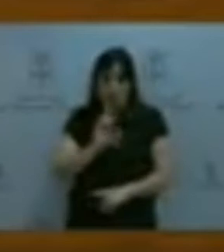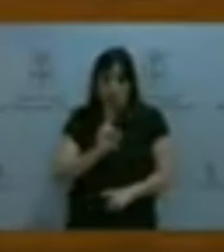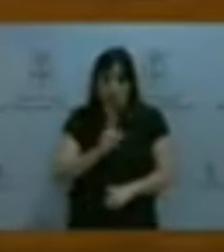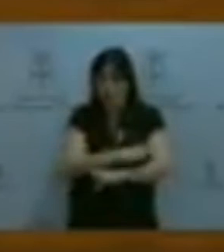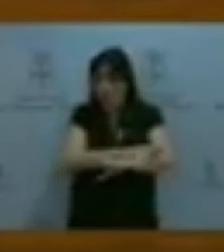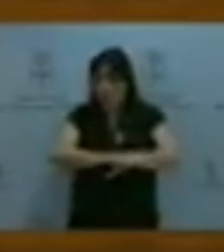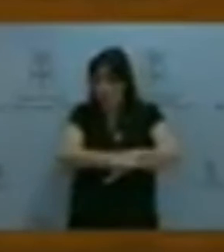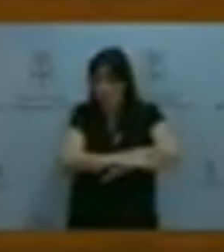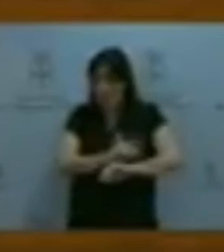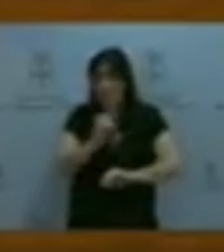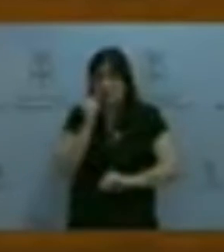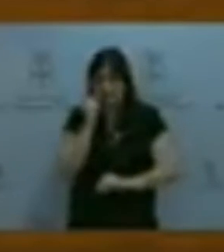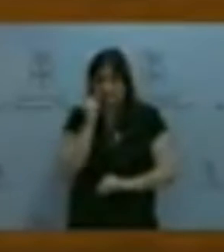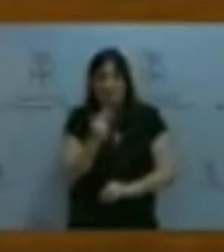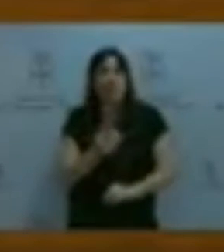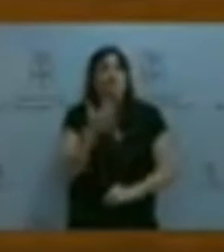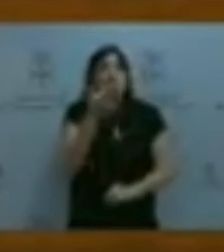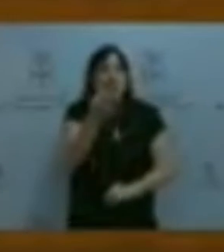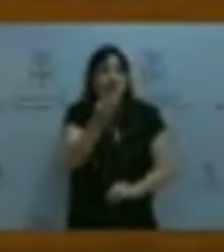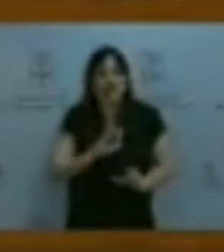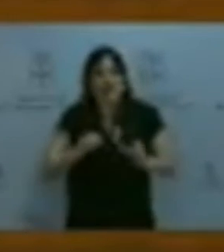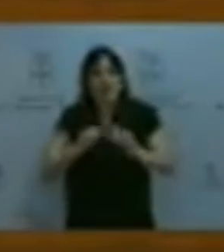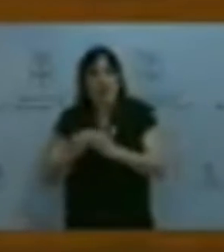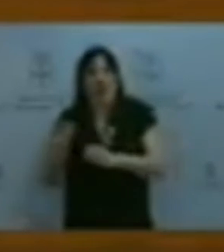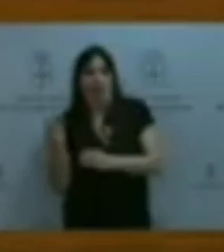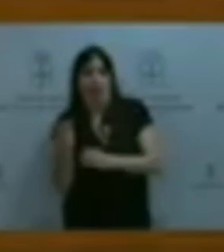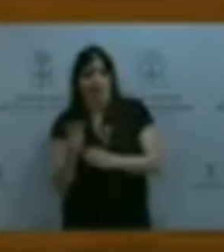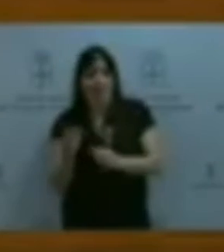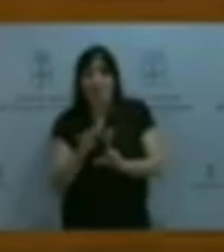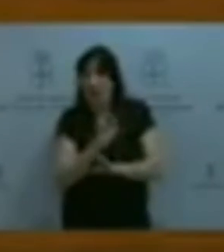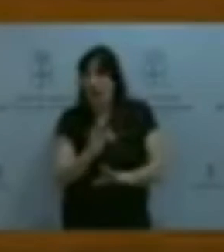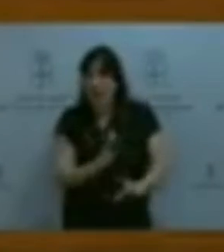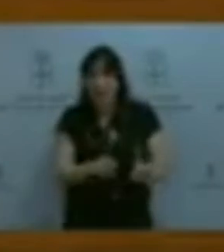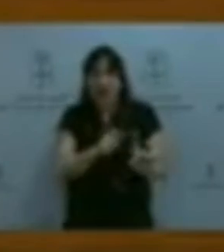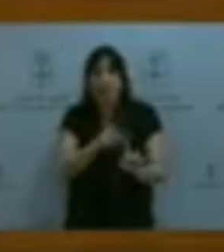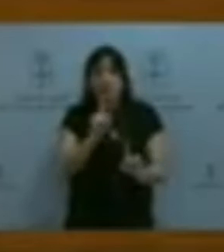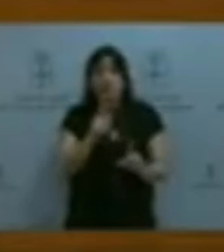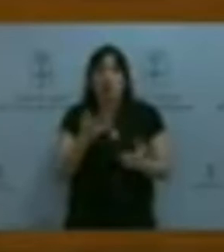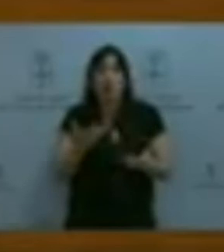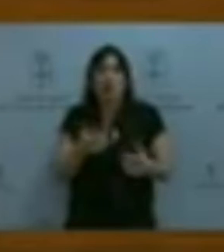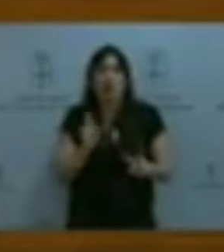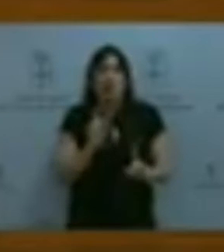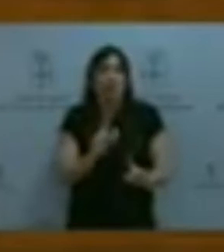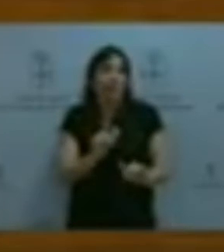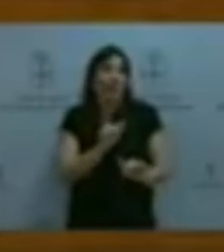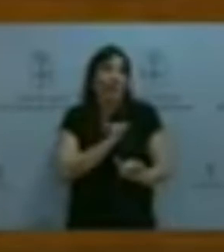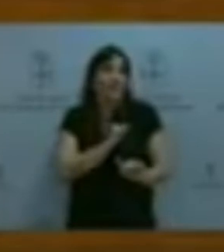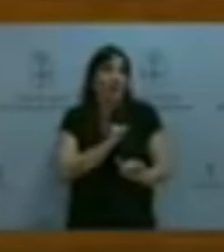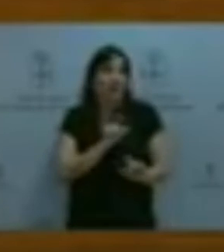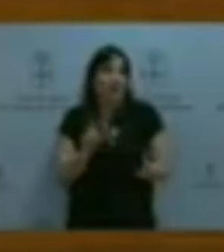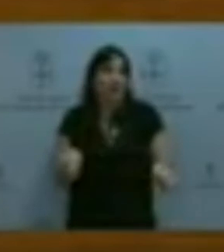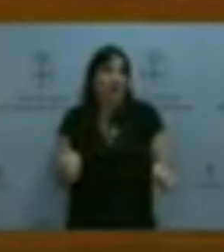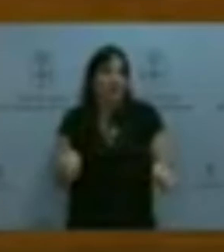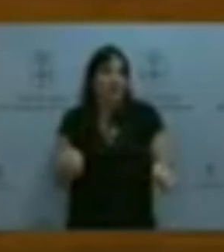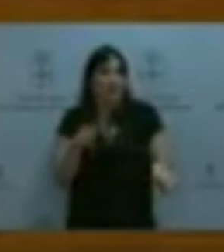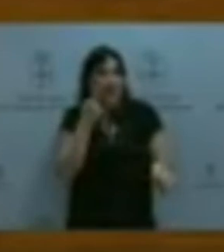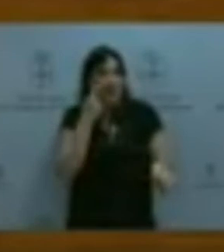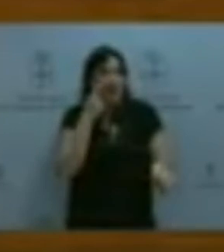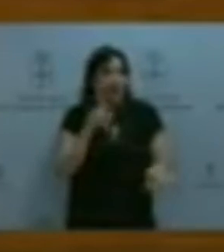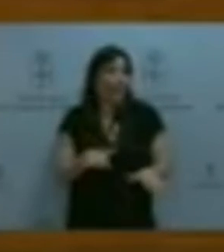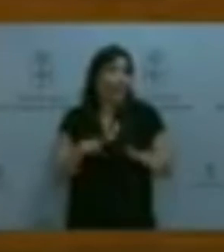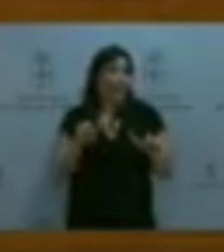tripartito, a lo único que se dedican es estar en el banquillo, viéndolas venir. La tesorería quiere colaborar y ayudar, pero